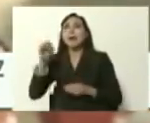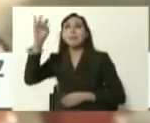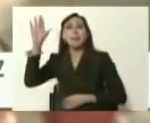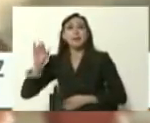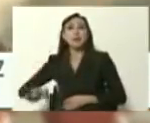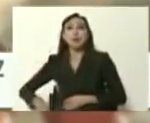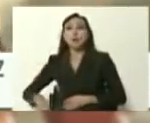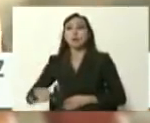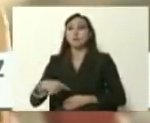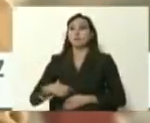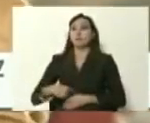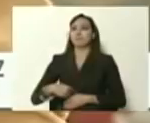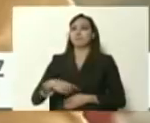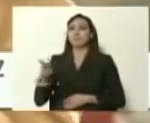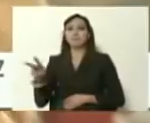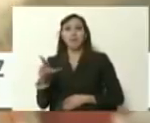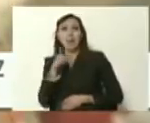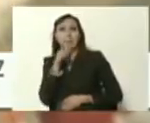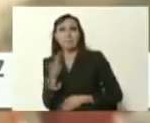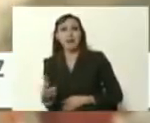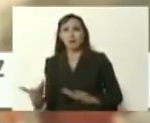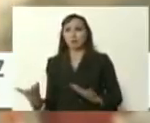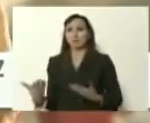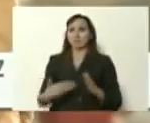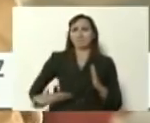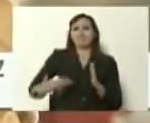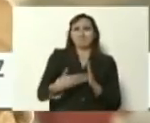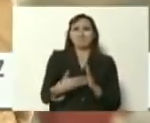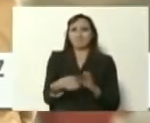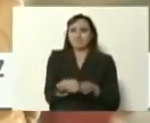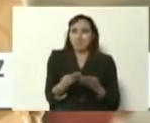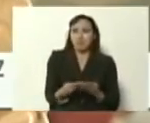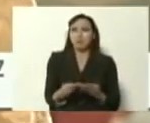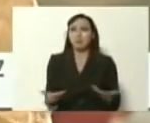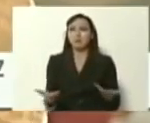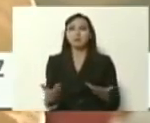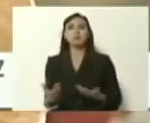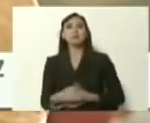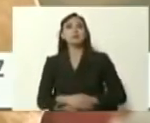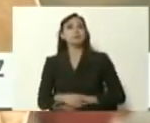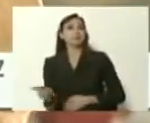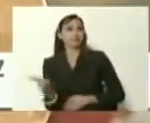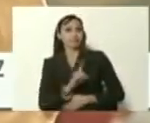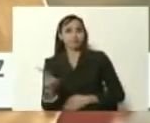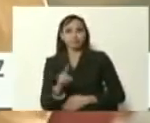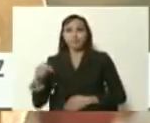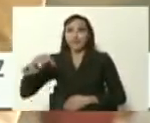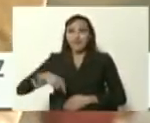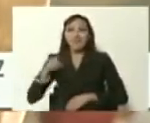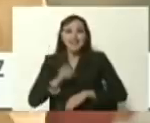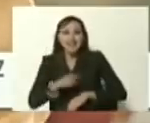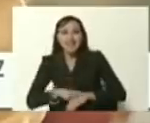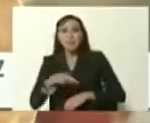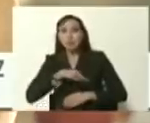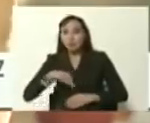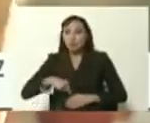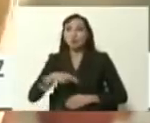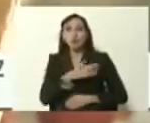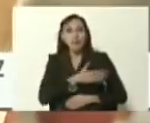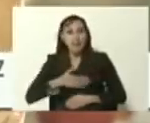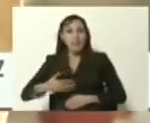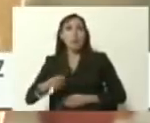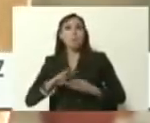enemigos, como que caramba, los legisladores vienen en contra de los principios cristianos. No, en este momento lo que queremos es la paz,